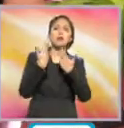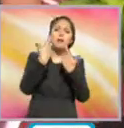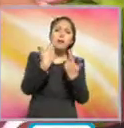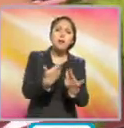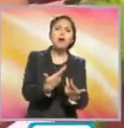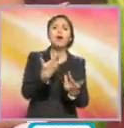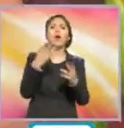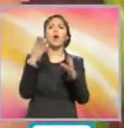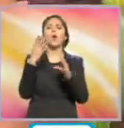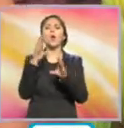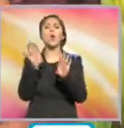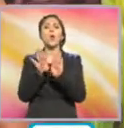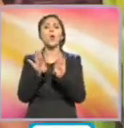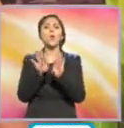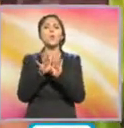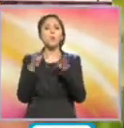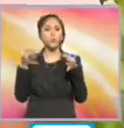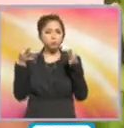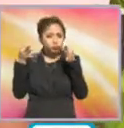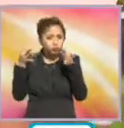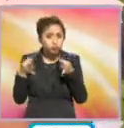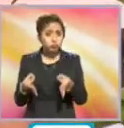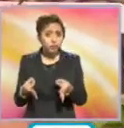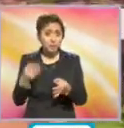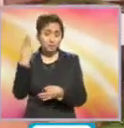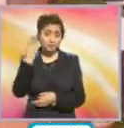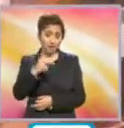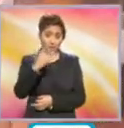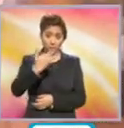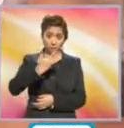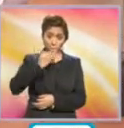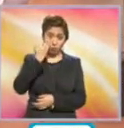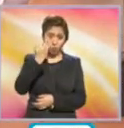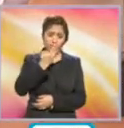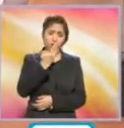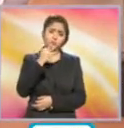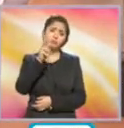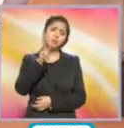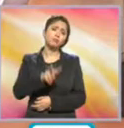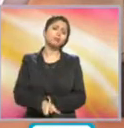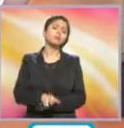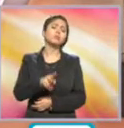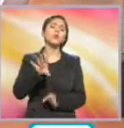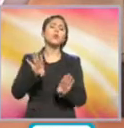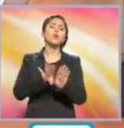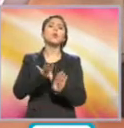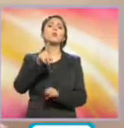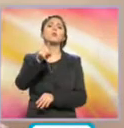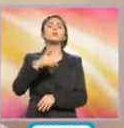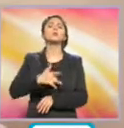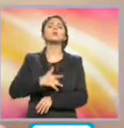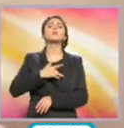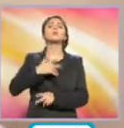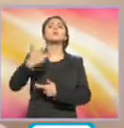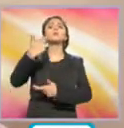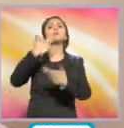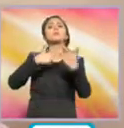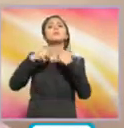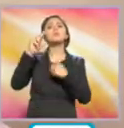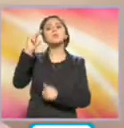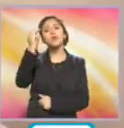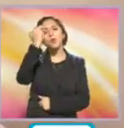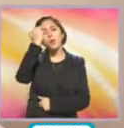de elegancia. Y las flores son un regalo que realmente evoca a la belleza, a